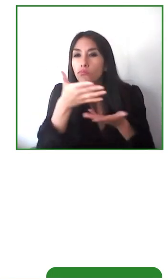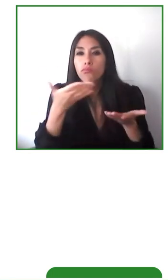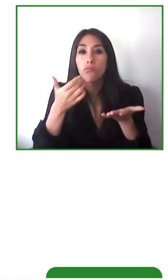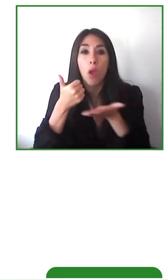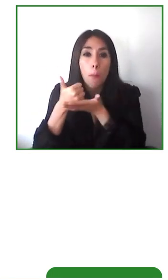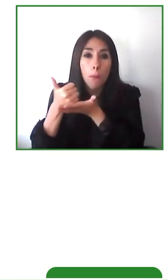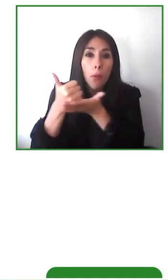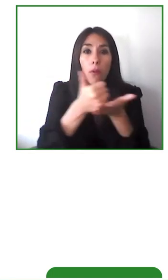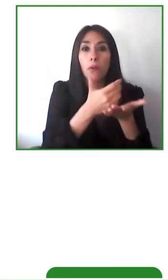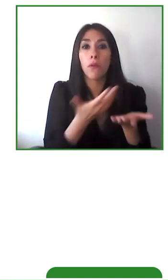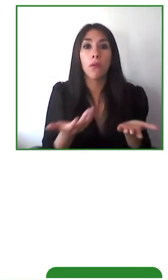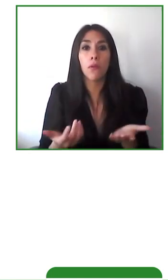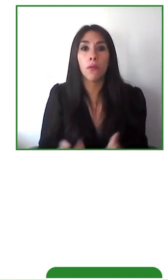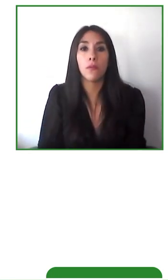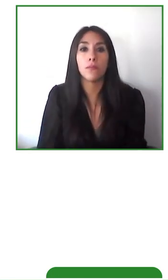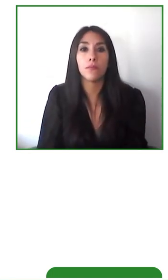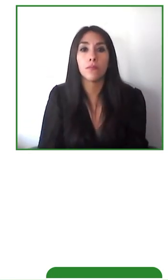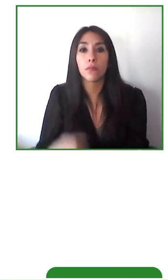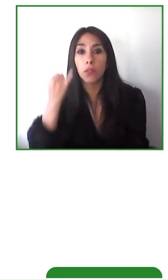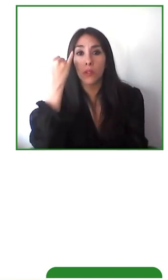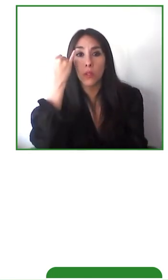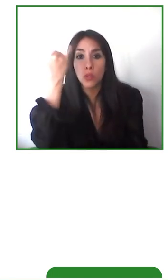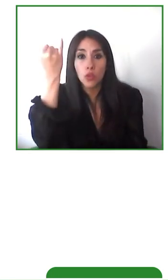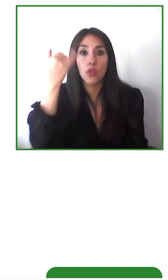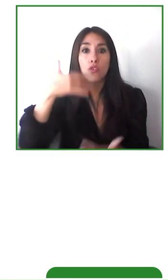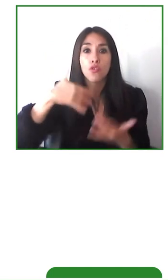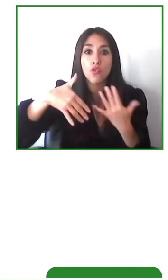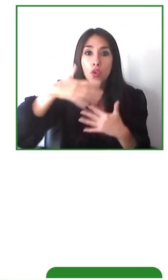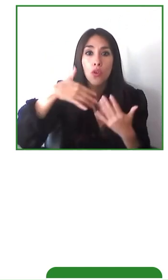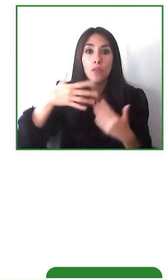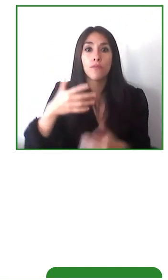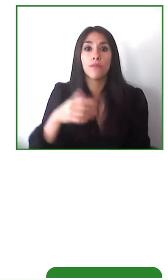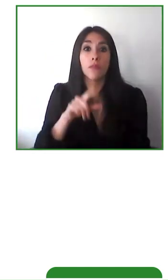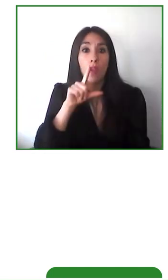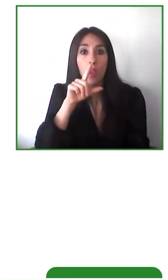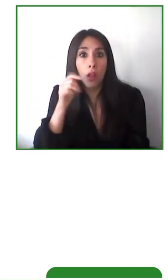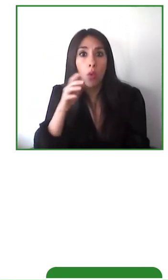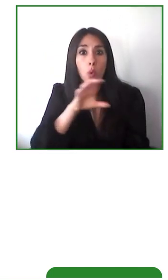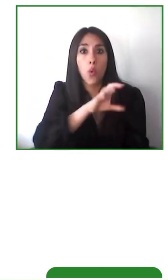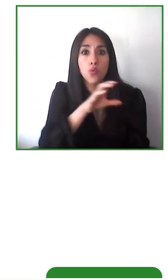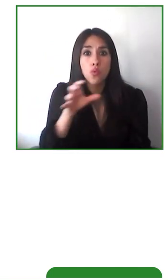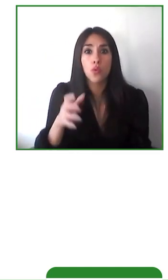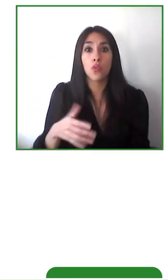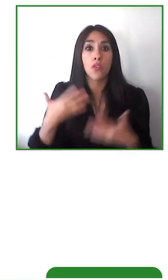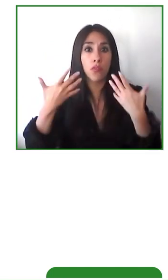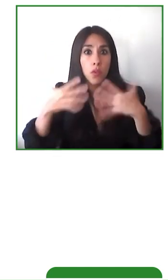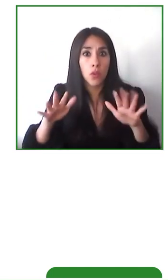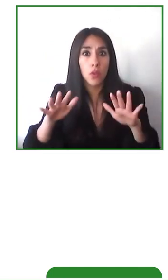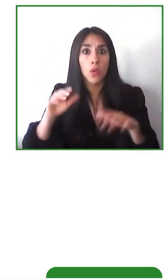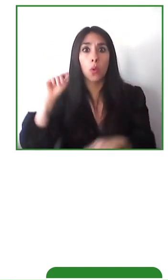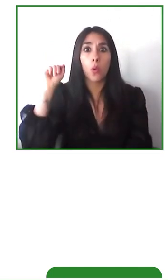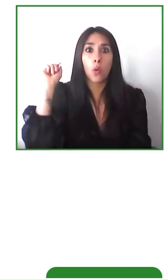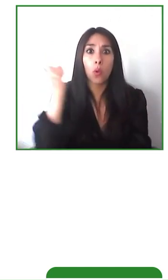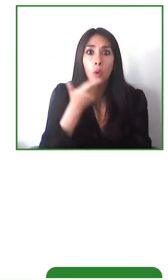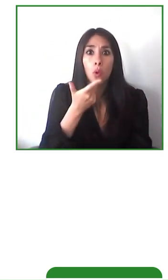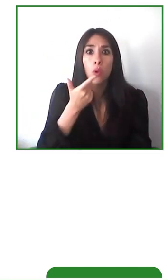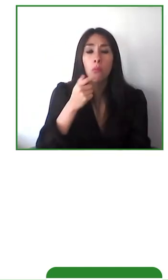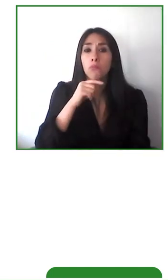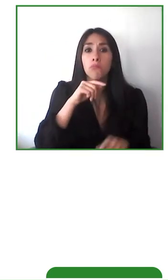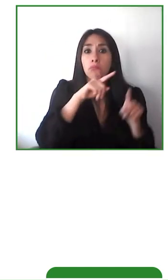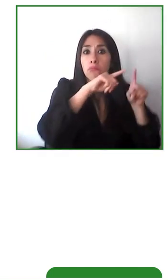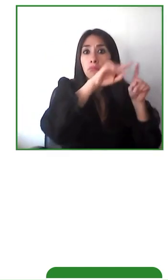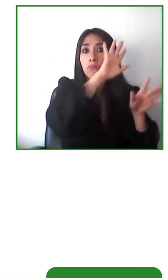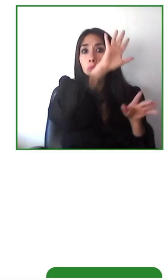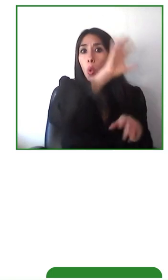26 países, ya tenemos todos los continentes y todos trabajando en diversas maneras para hacer el mundo mejor para personas